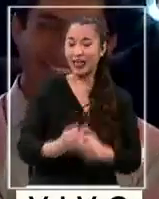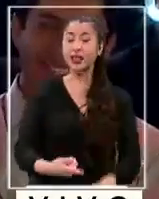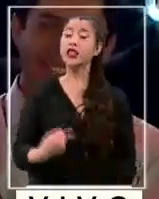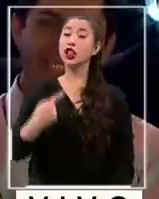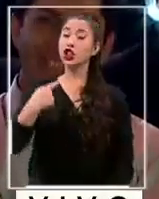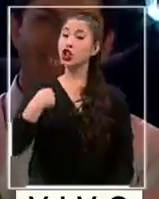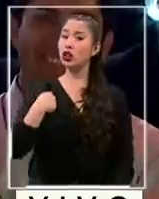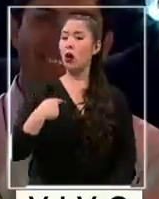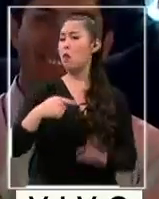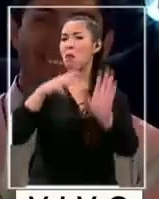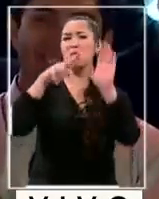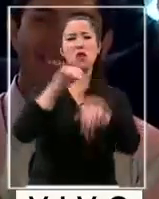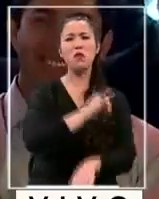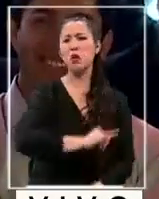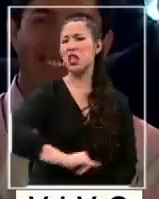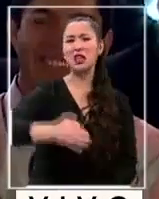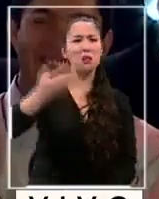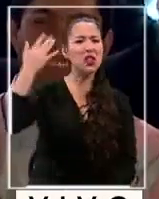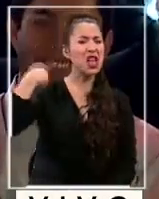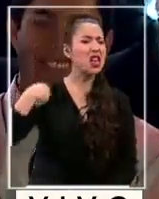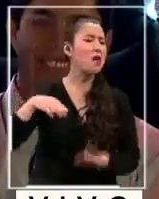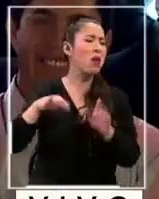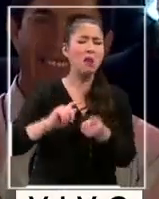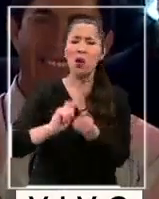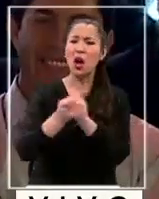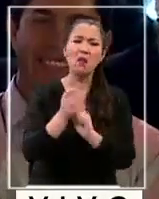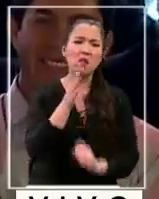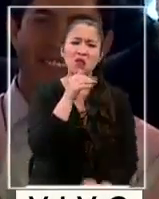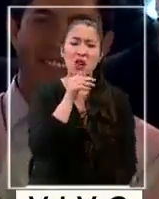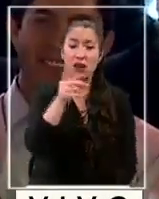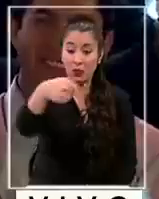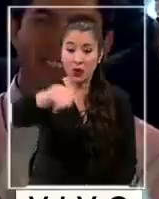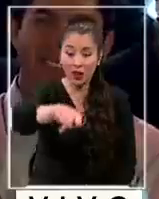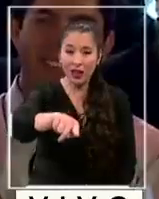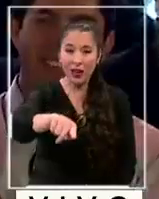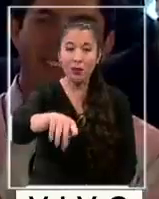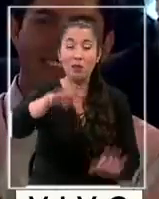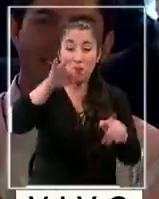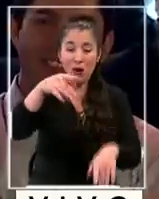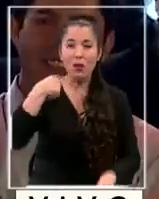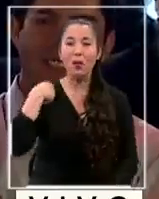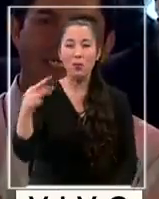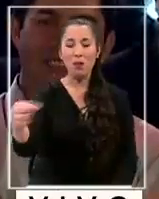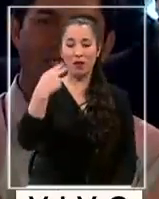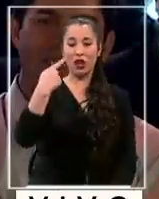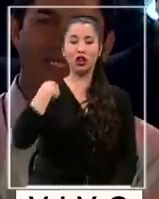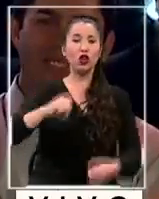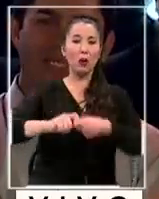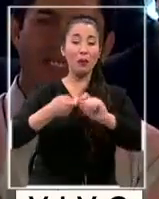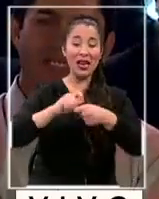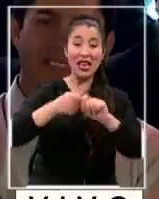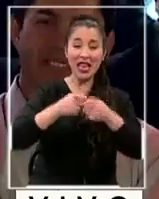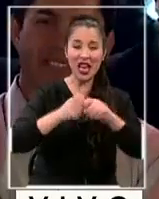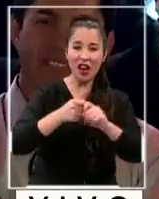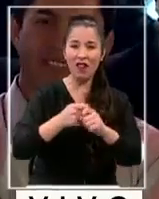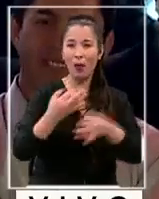soy el mismo de siempre, el mismo que ustedes me vieron pelear por las injusticias de Bajos de Mena.